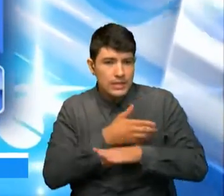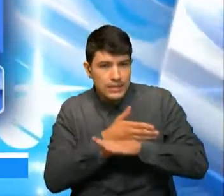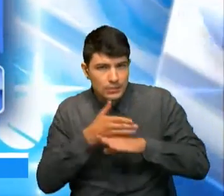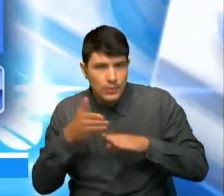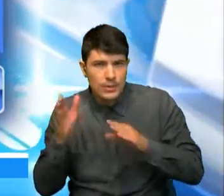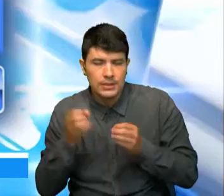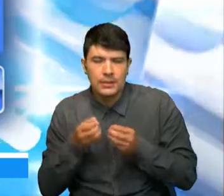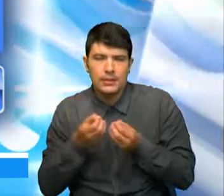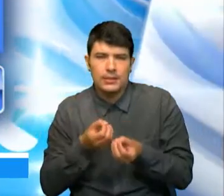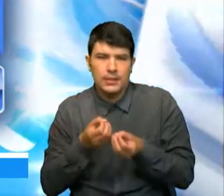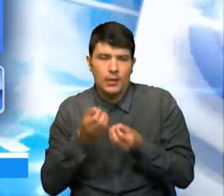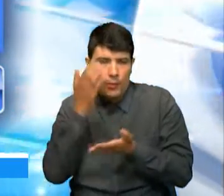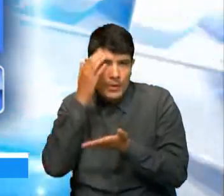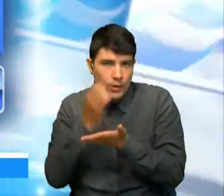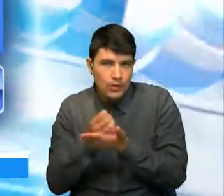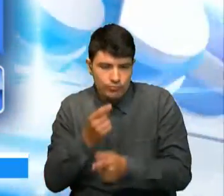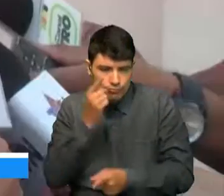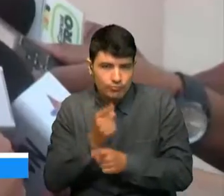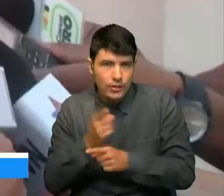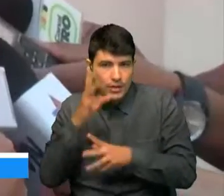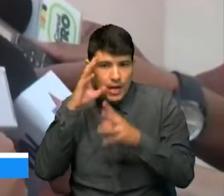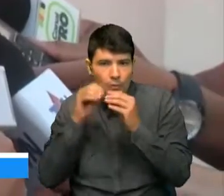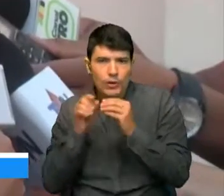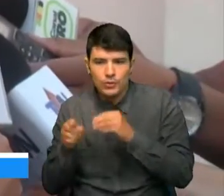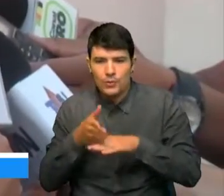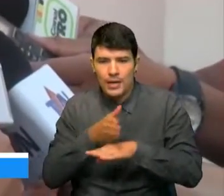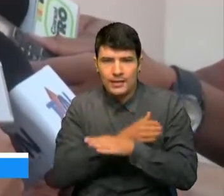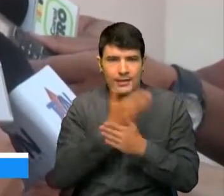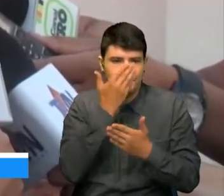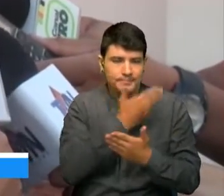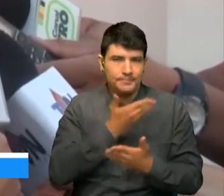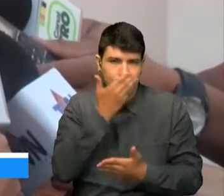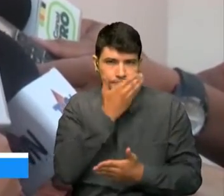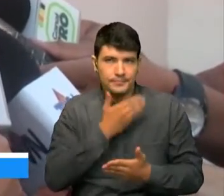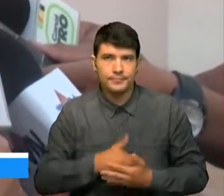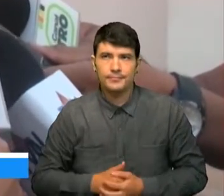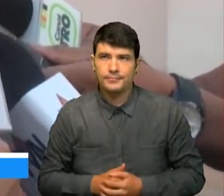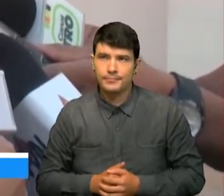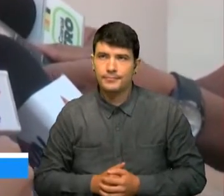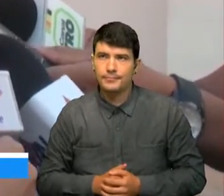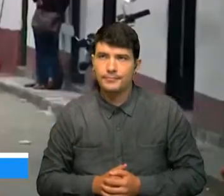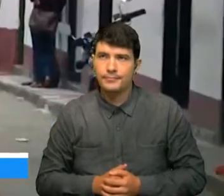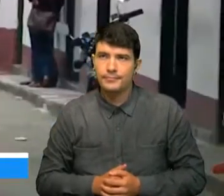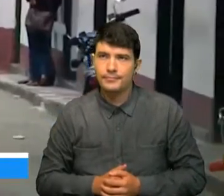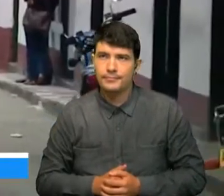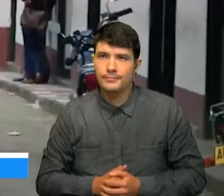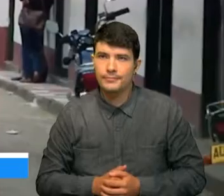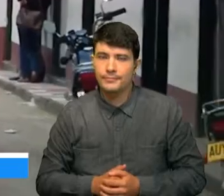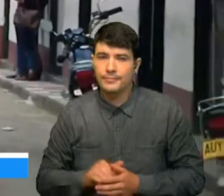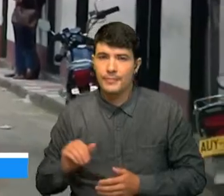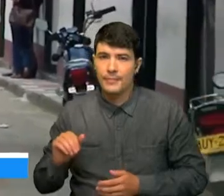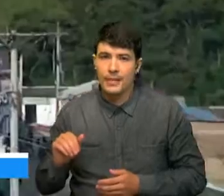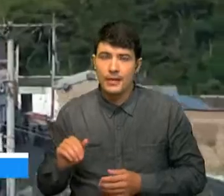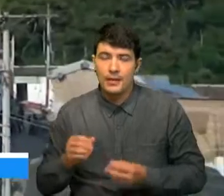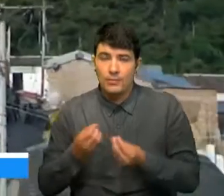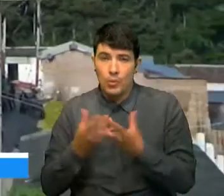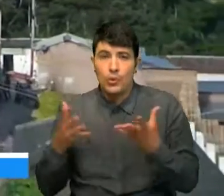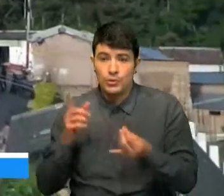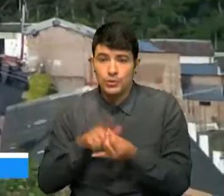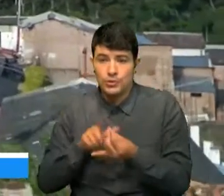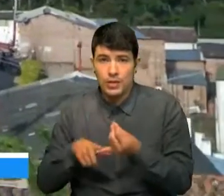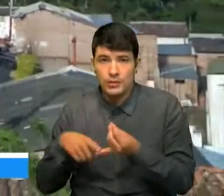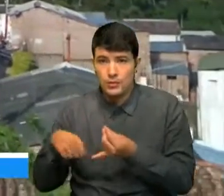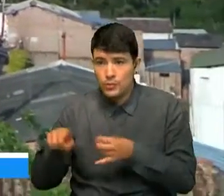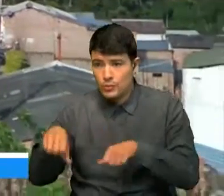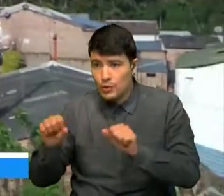situación acertada de acuerdo al evento, teniendo en cuenta que se está presentando en este momento, en este instante. Aunque el mayor número de casos de sicariato que se